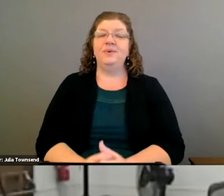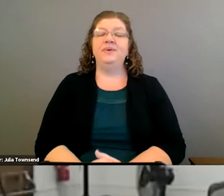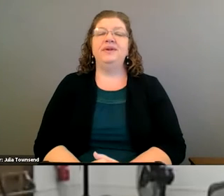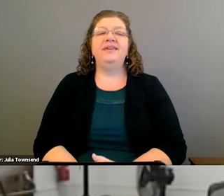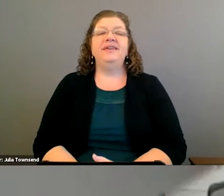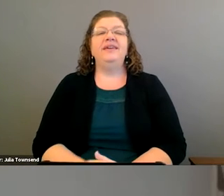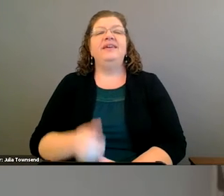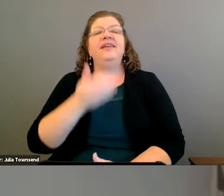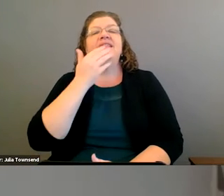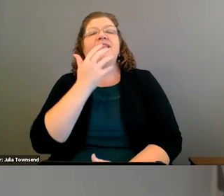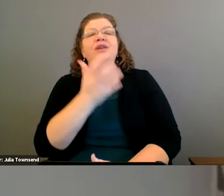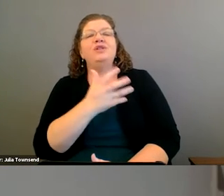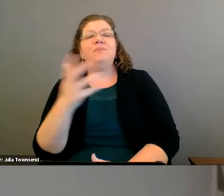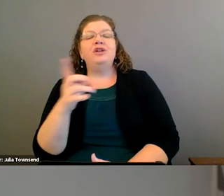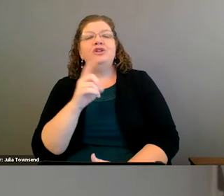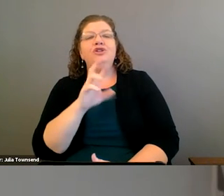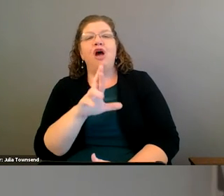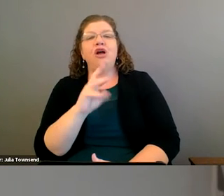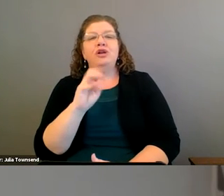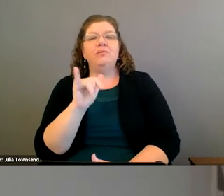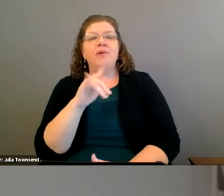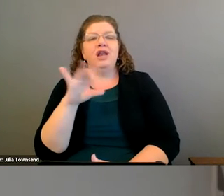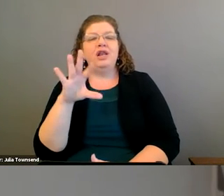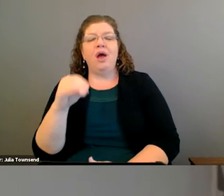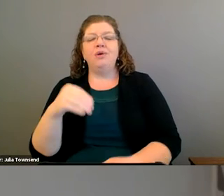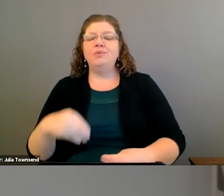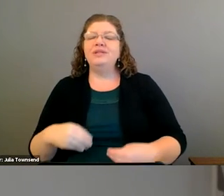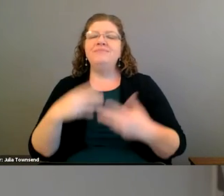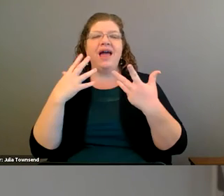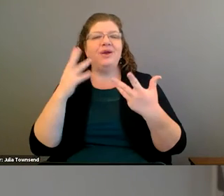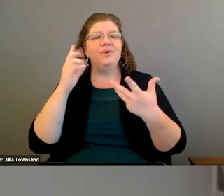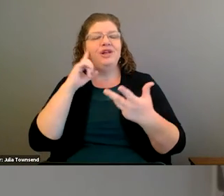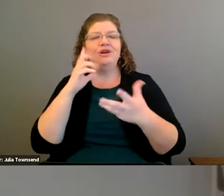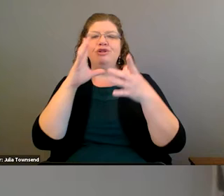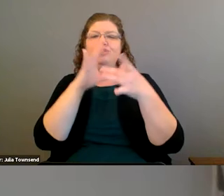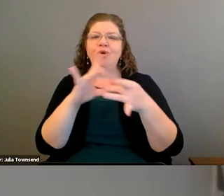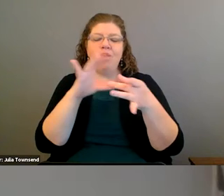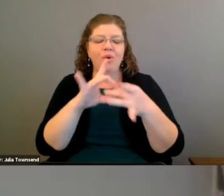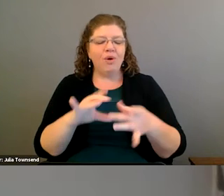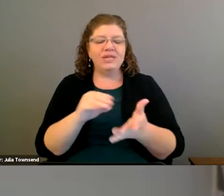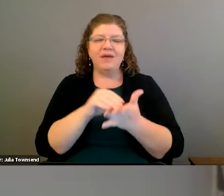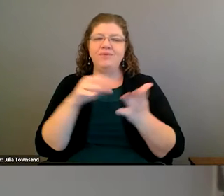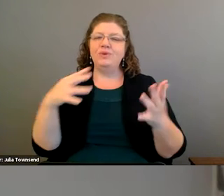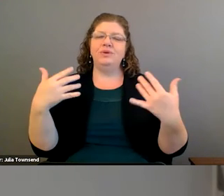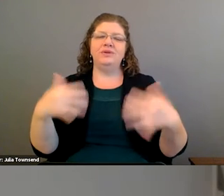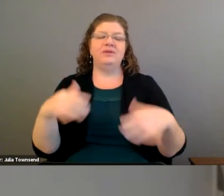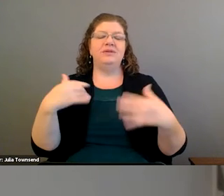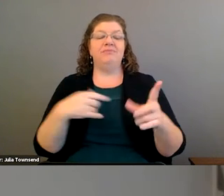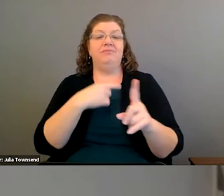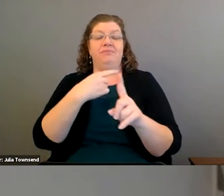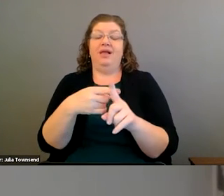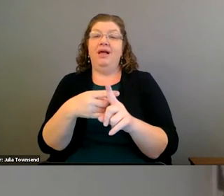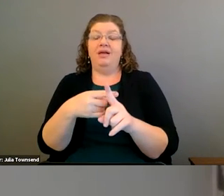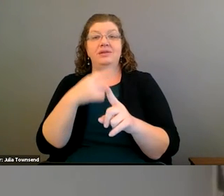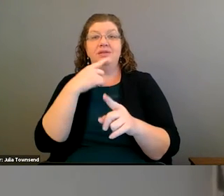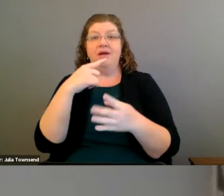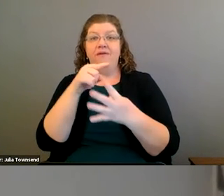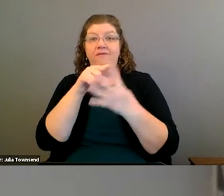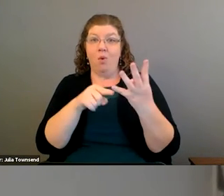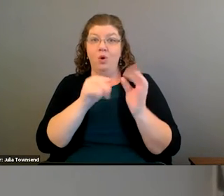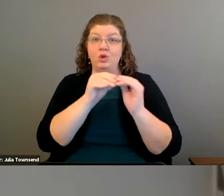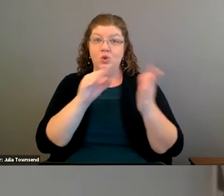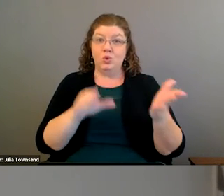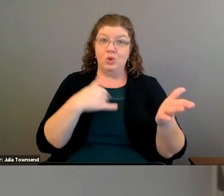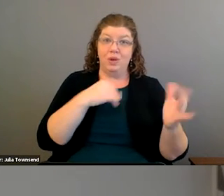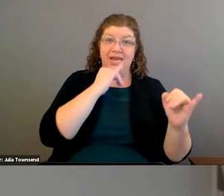reporte. Muchas gracias, doctora Maldonado. Qué inspirador escuchar estas historias de todos estos estudiantes, en adición a los